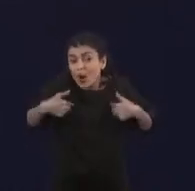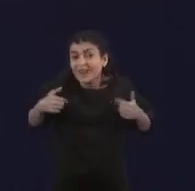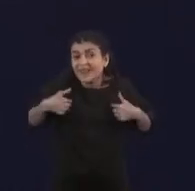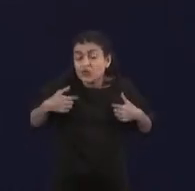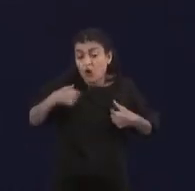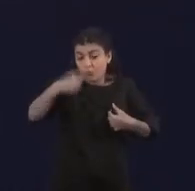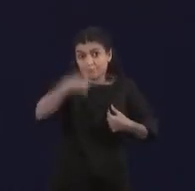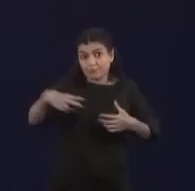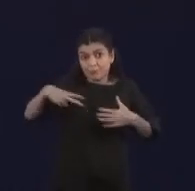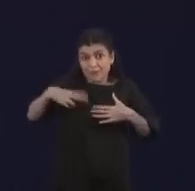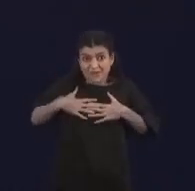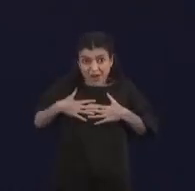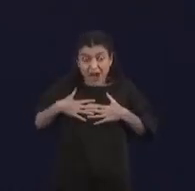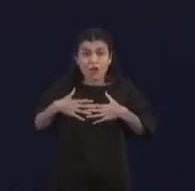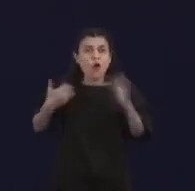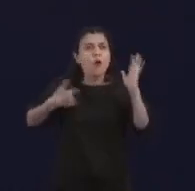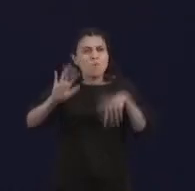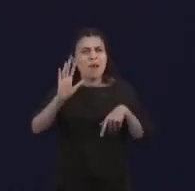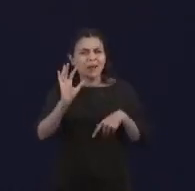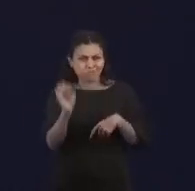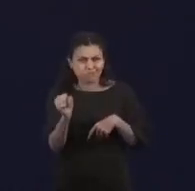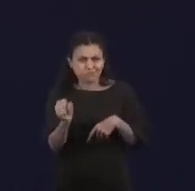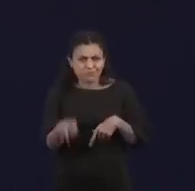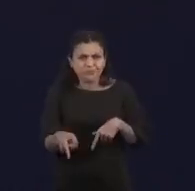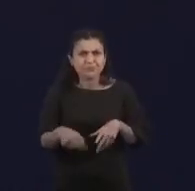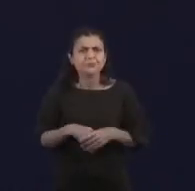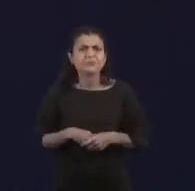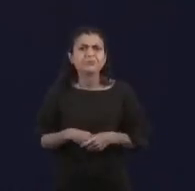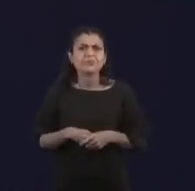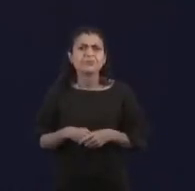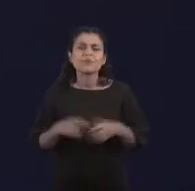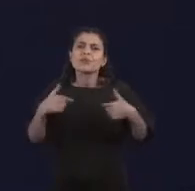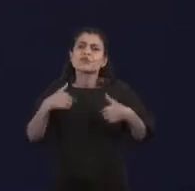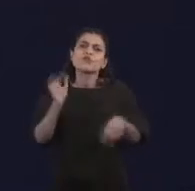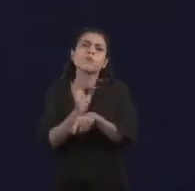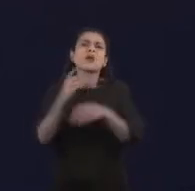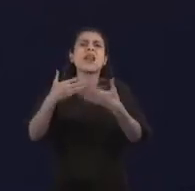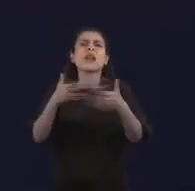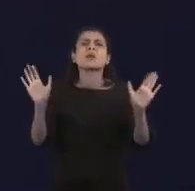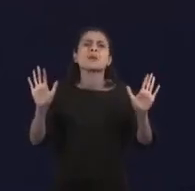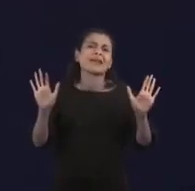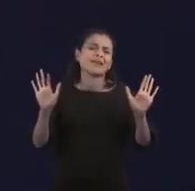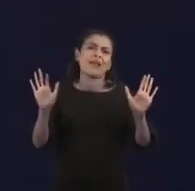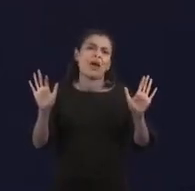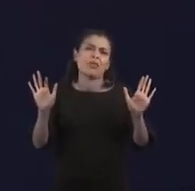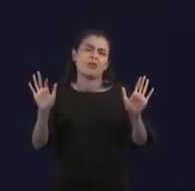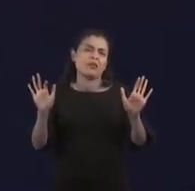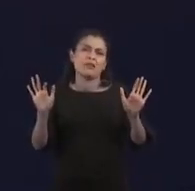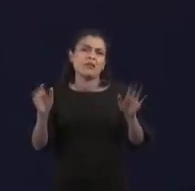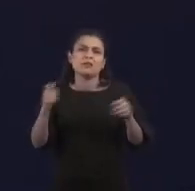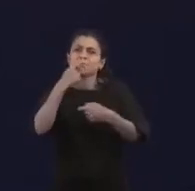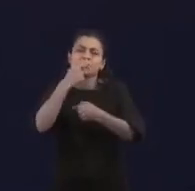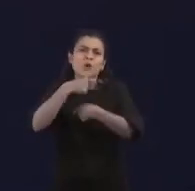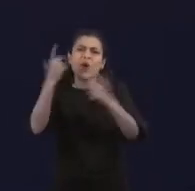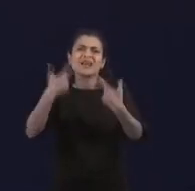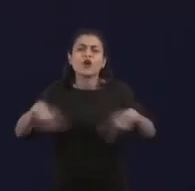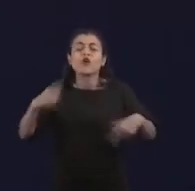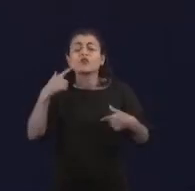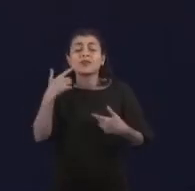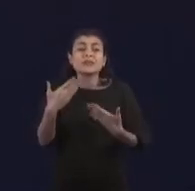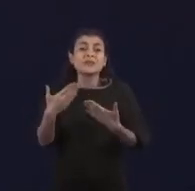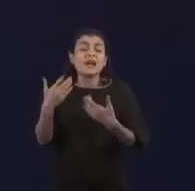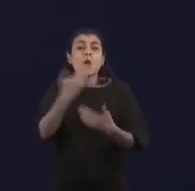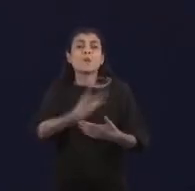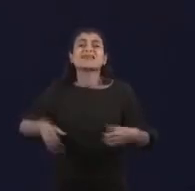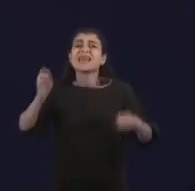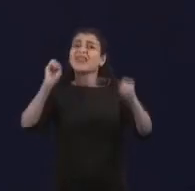es el que conozco más de fondo, en mi caso tengo la libertad absoluta para, a Dios gracias, el presidente me da